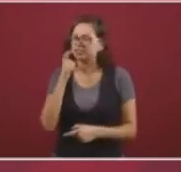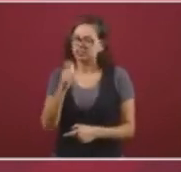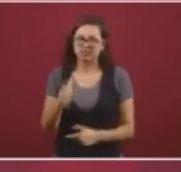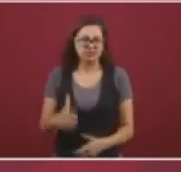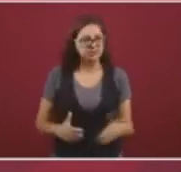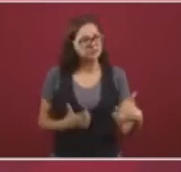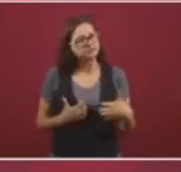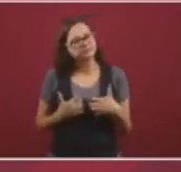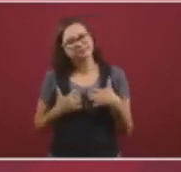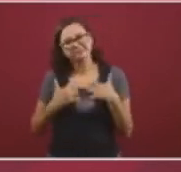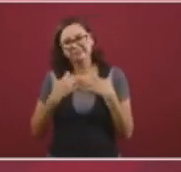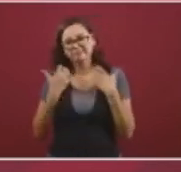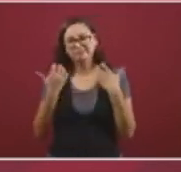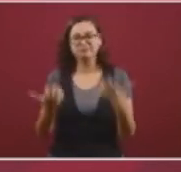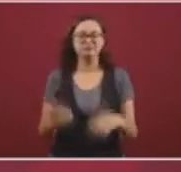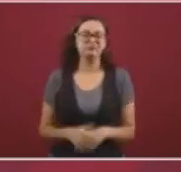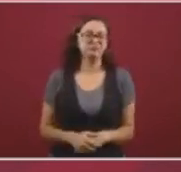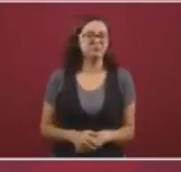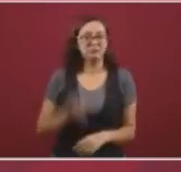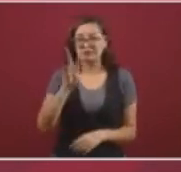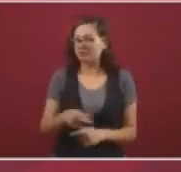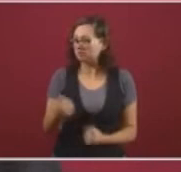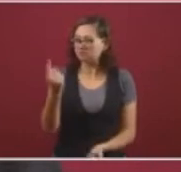hay quienes no quieren entender.